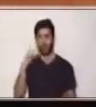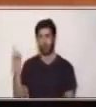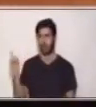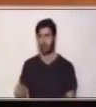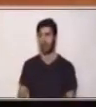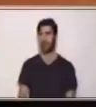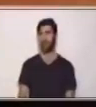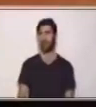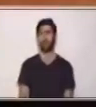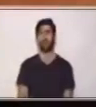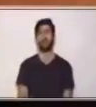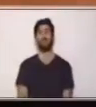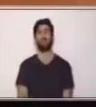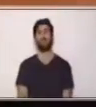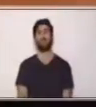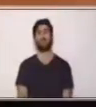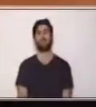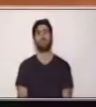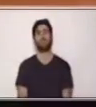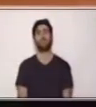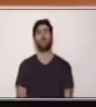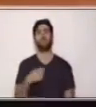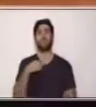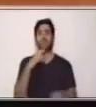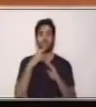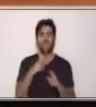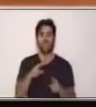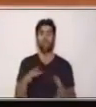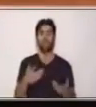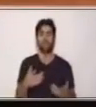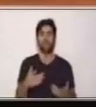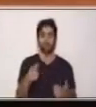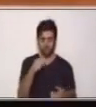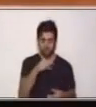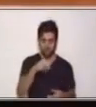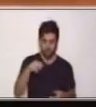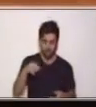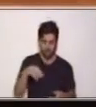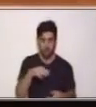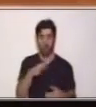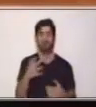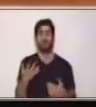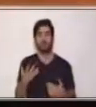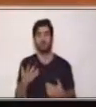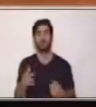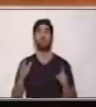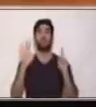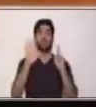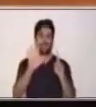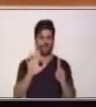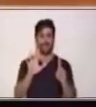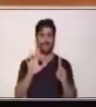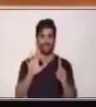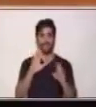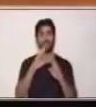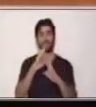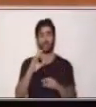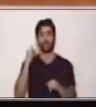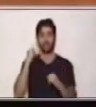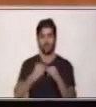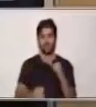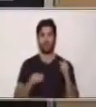3, 4. Mi respuesta es 1, 2, 3, 4, 5, 6. Acá tengo